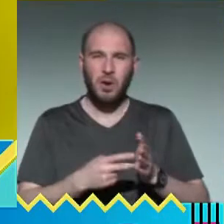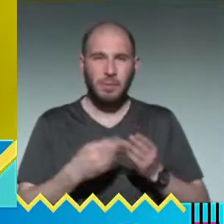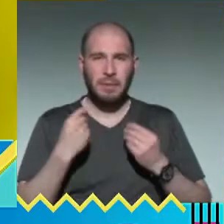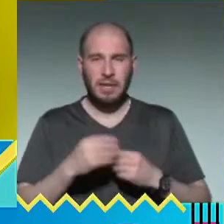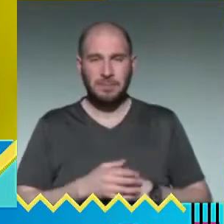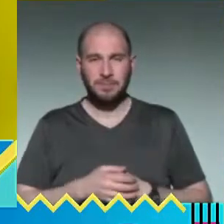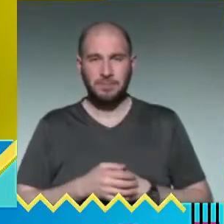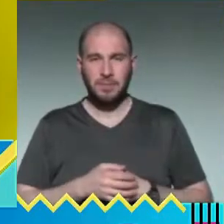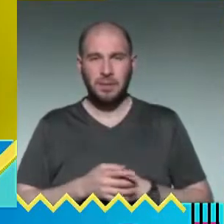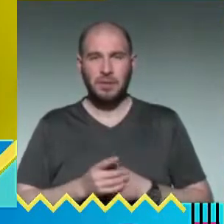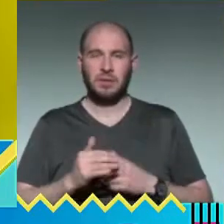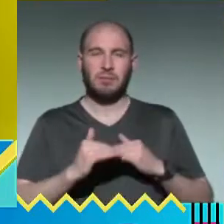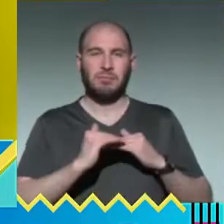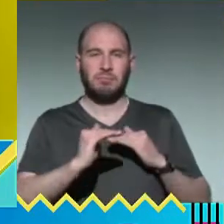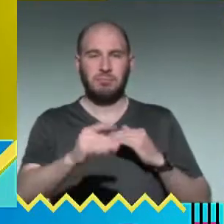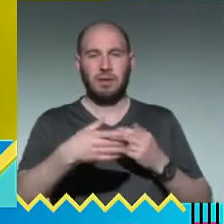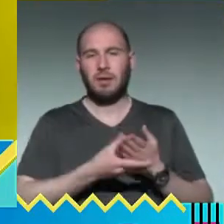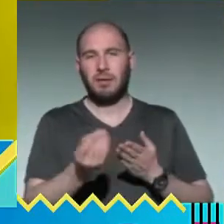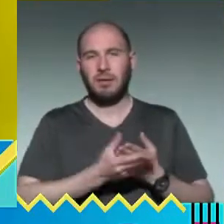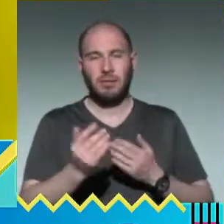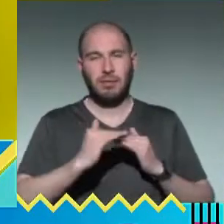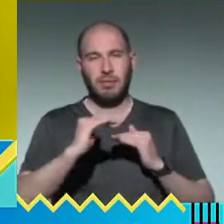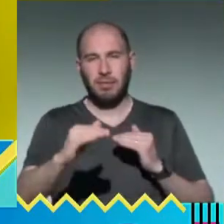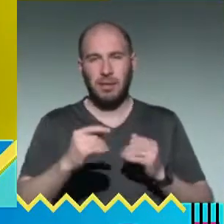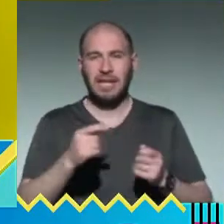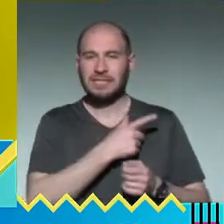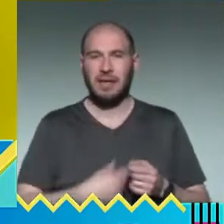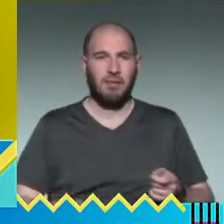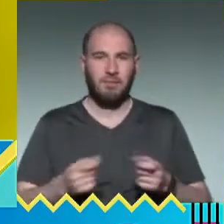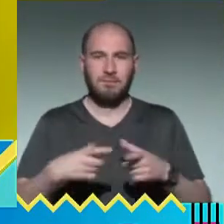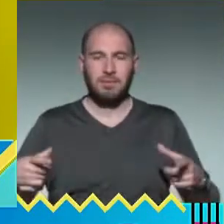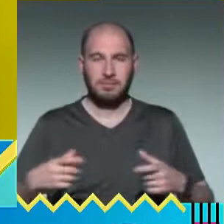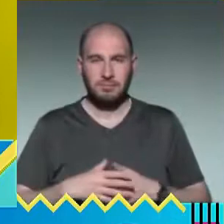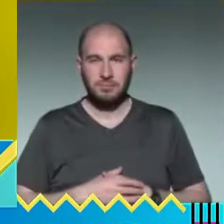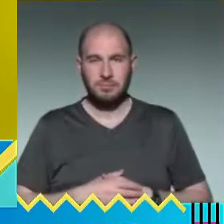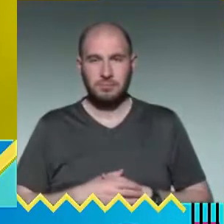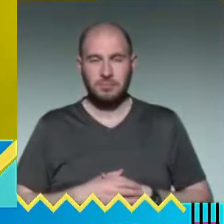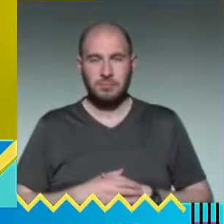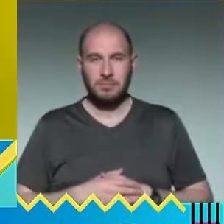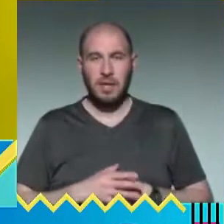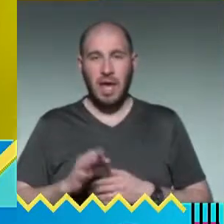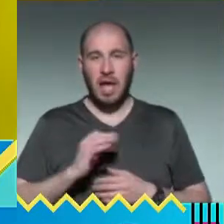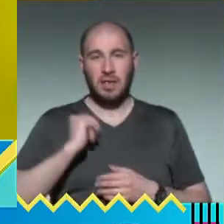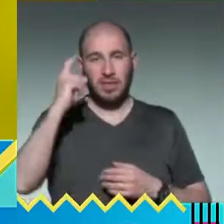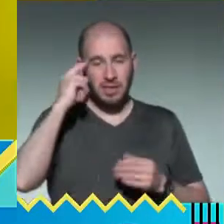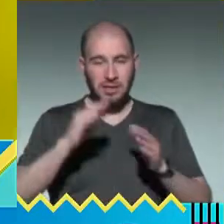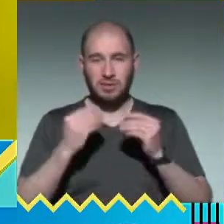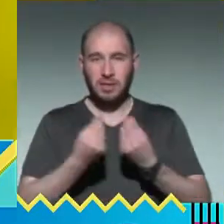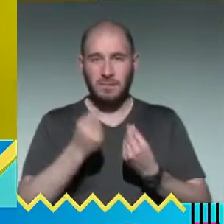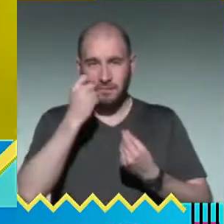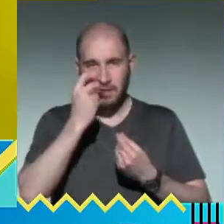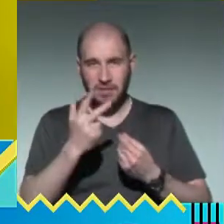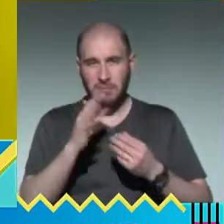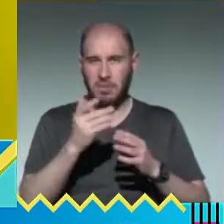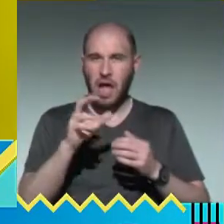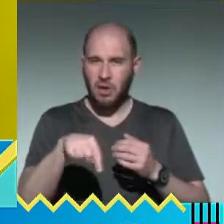para sostener el gasto, el tamaño del Estado, que bueno, en los últimos 10 años era del 20 y pico y ahora estamos